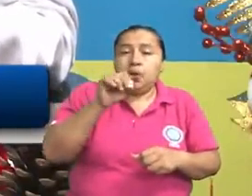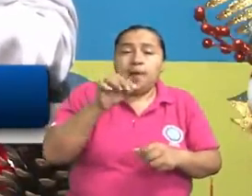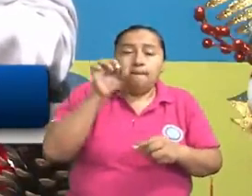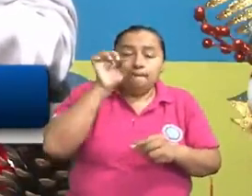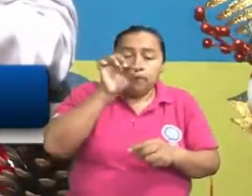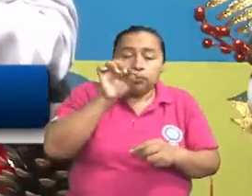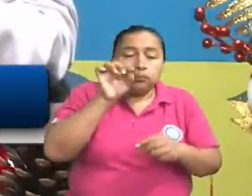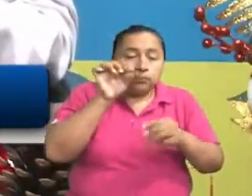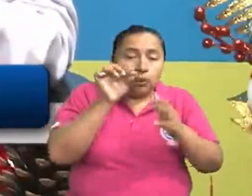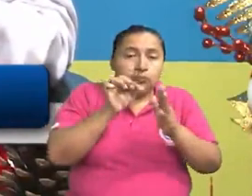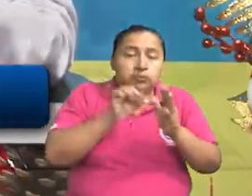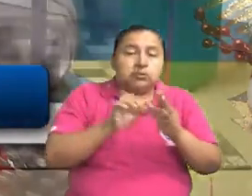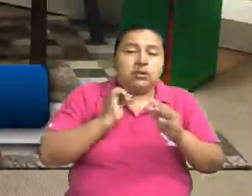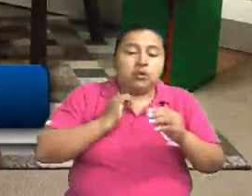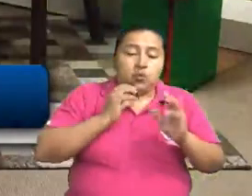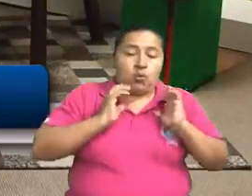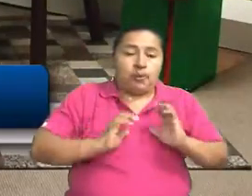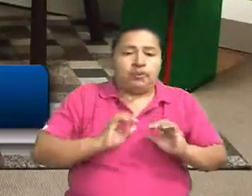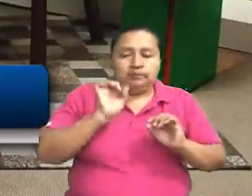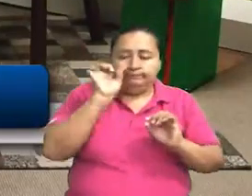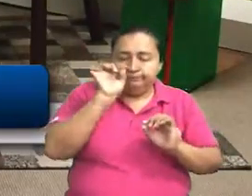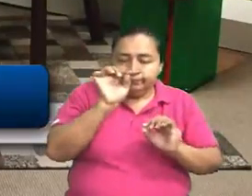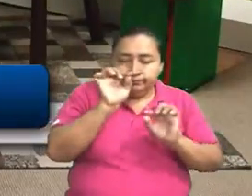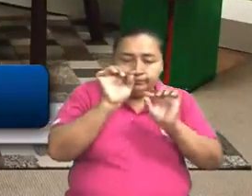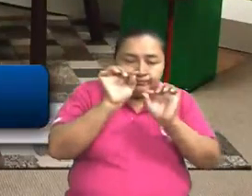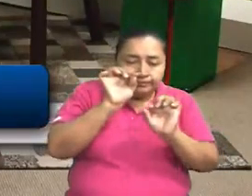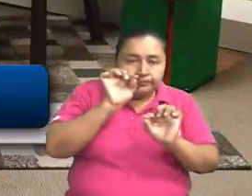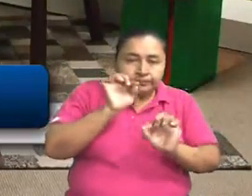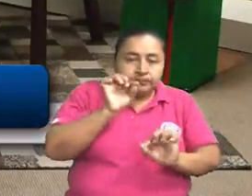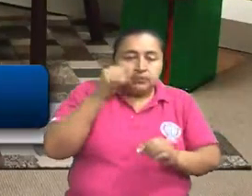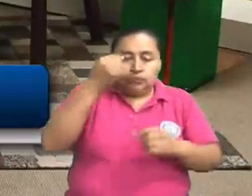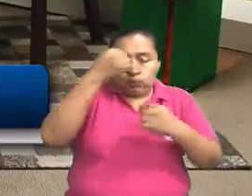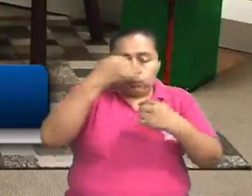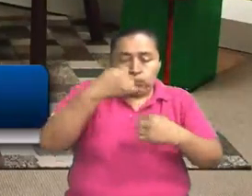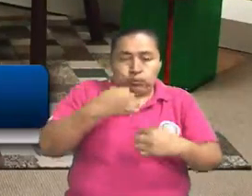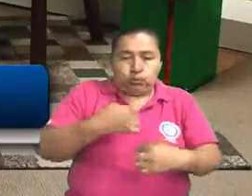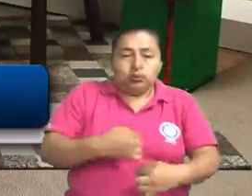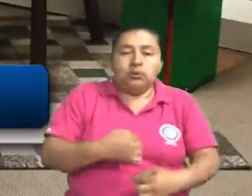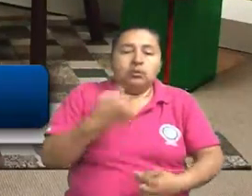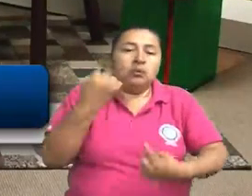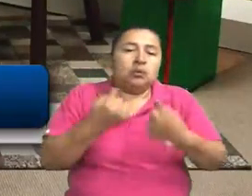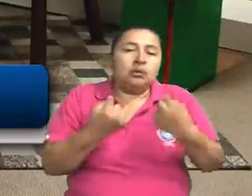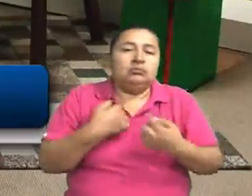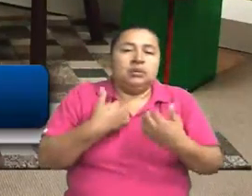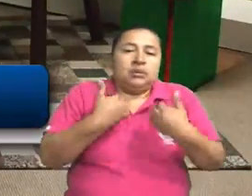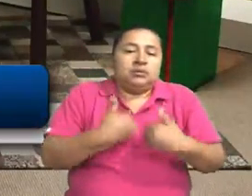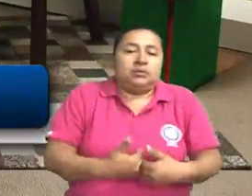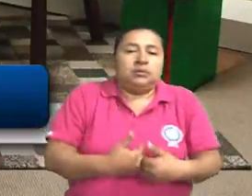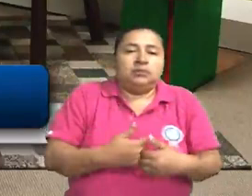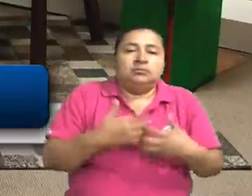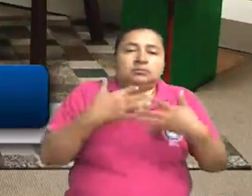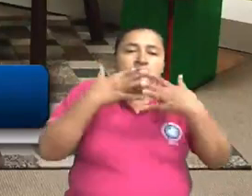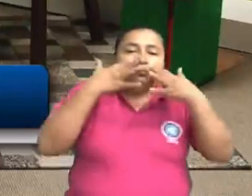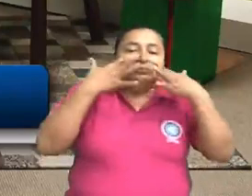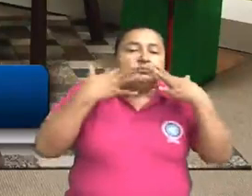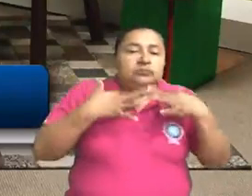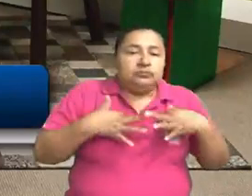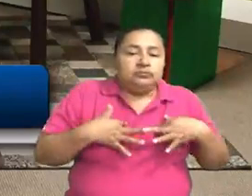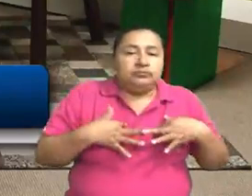a trabajar diferentes patologías. Entonces podemos abarcar también por aparato